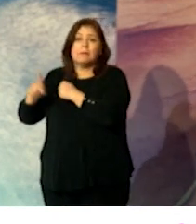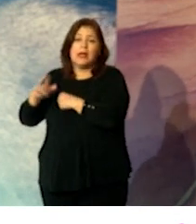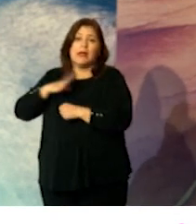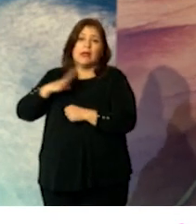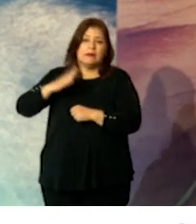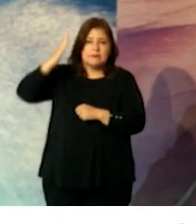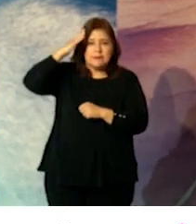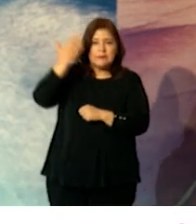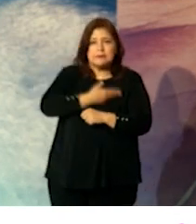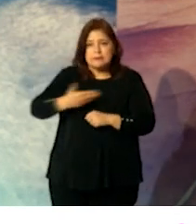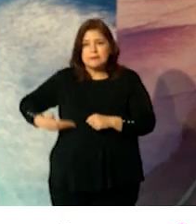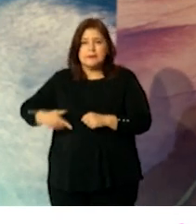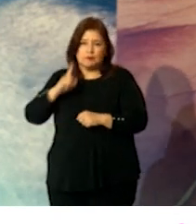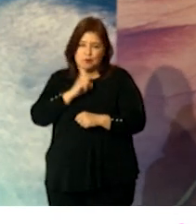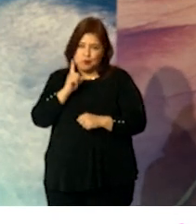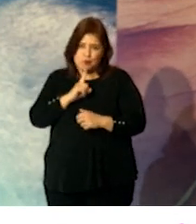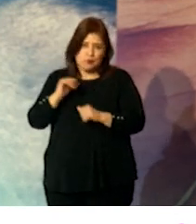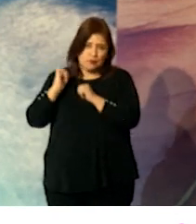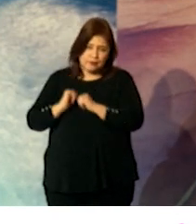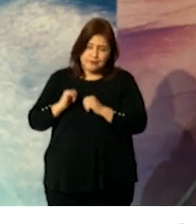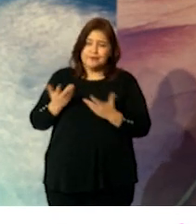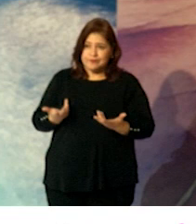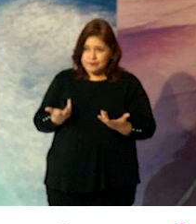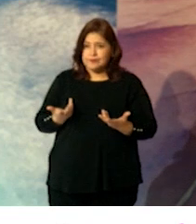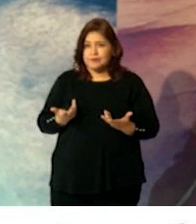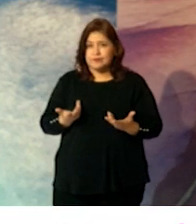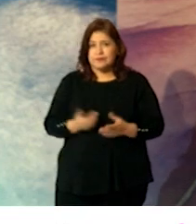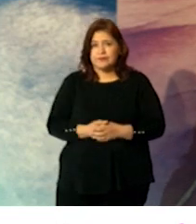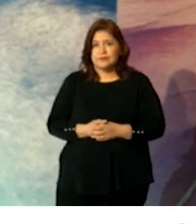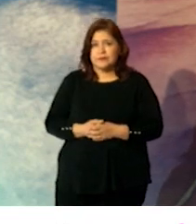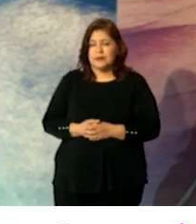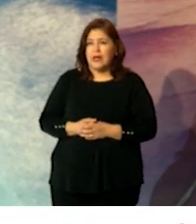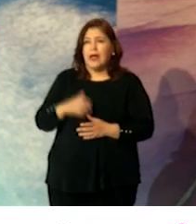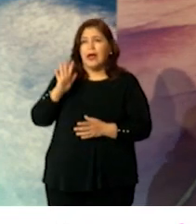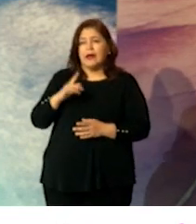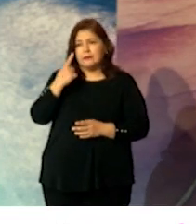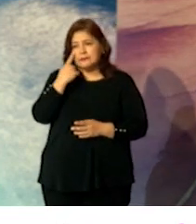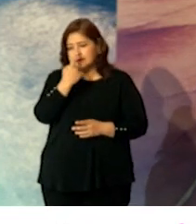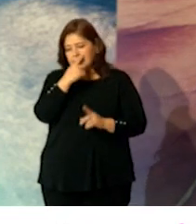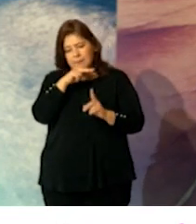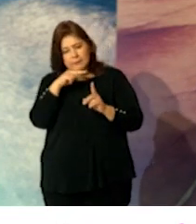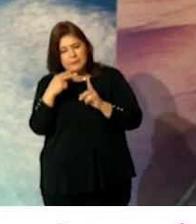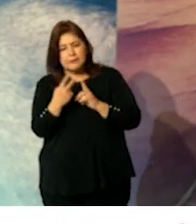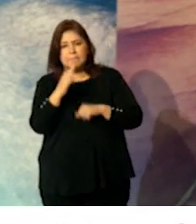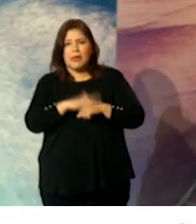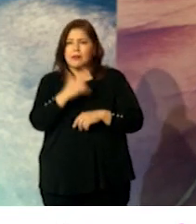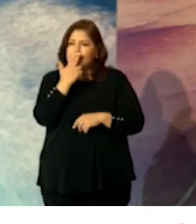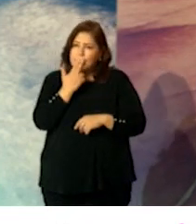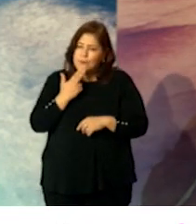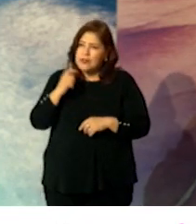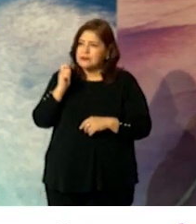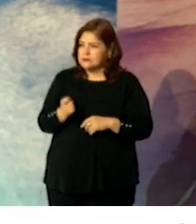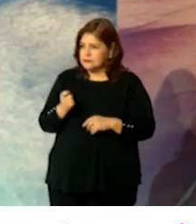por mujeres. Hay una mirada más más dulce quizás, ¿no? Yo me trato de